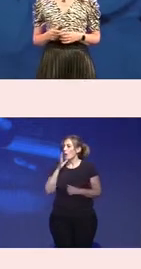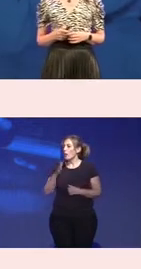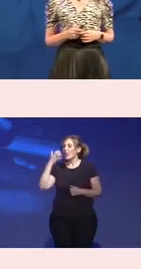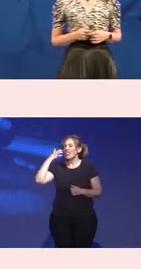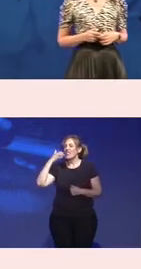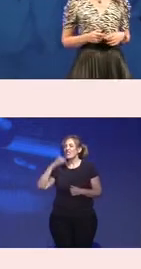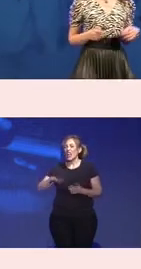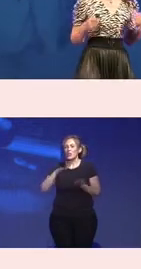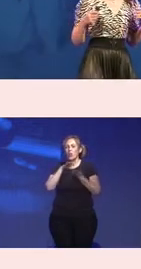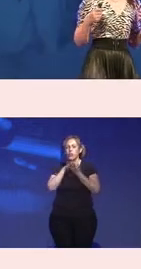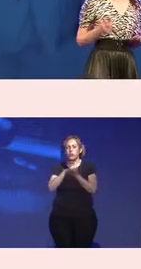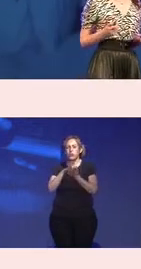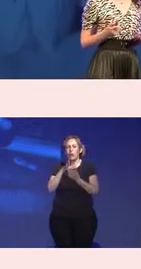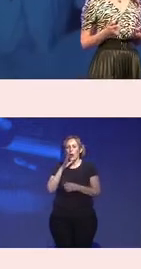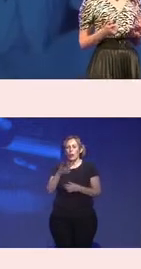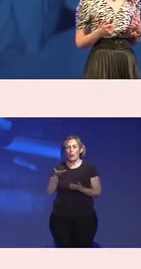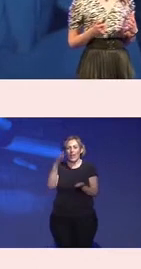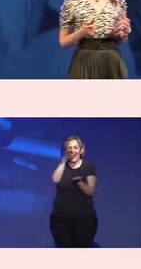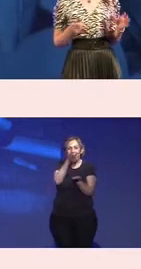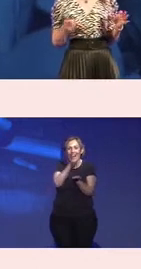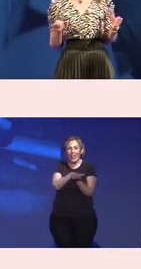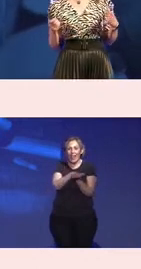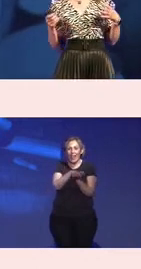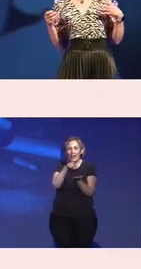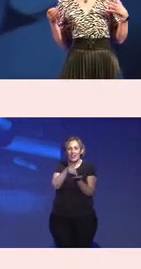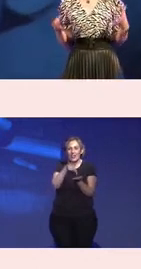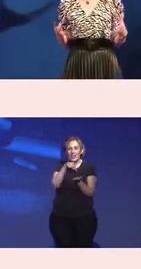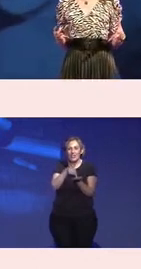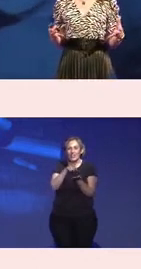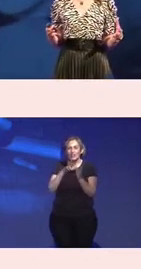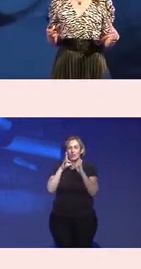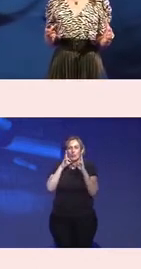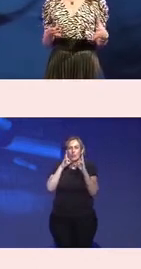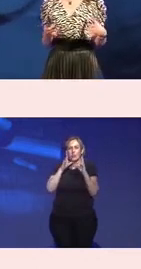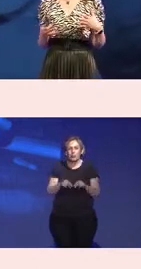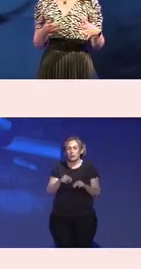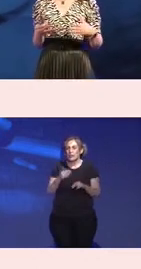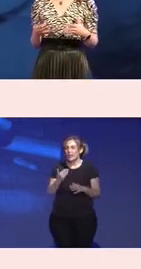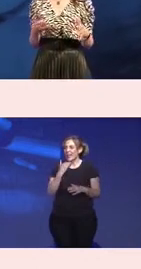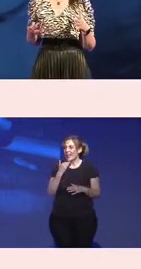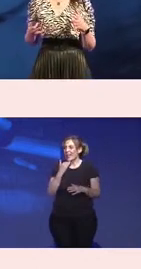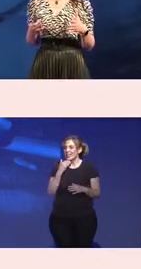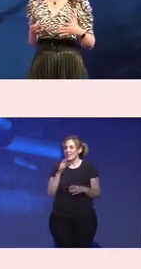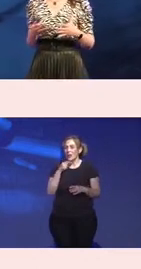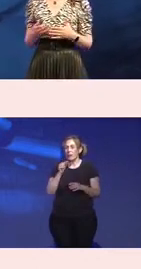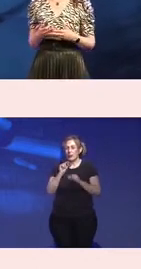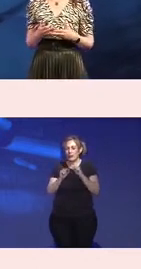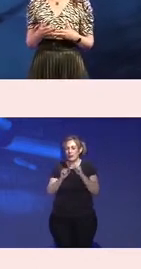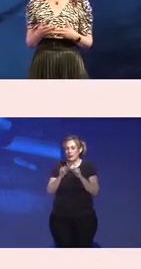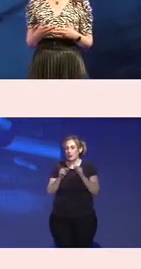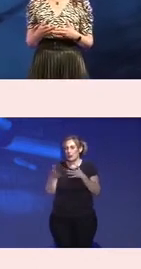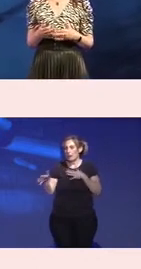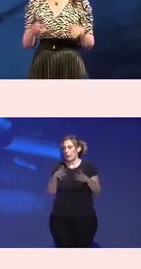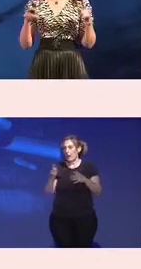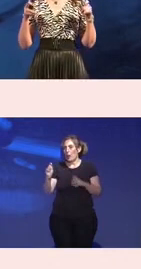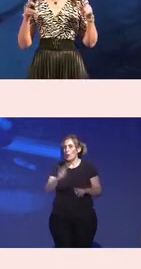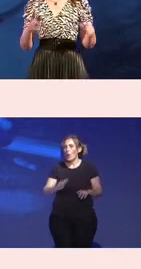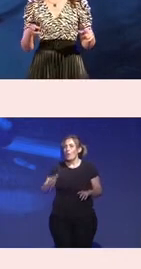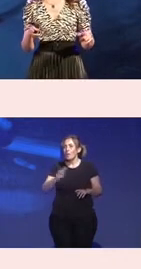este caso pues porque el cadáver que la policía consideraba reciente por el grado de descomposición que presentaba le calculaban unos